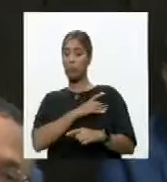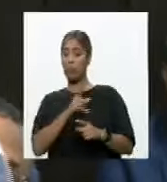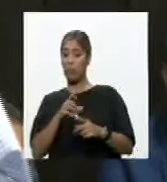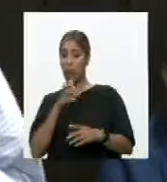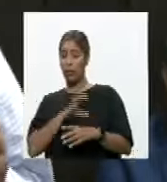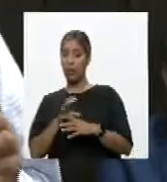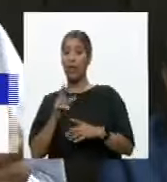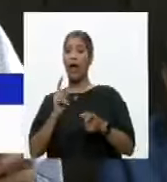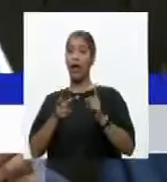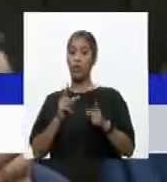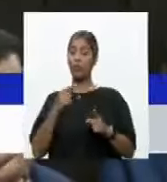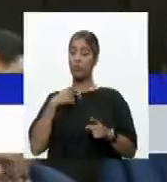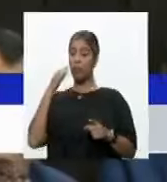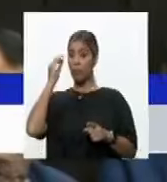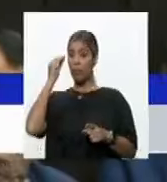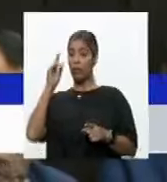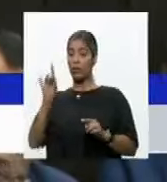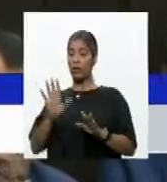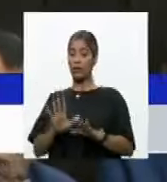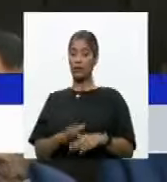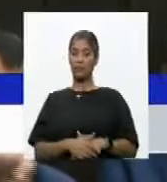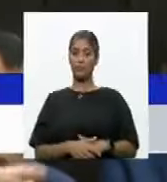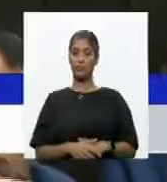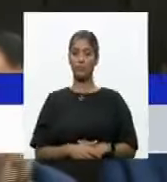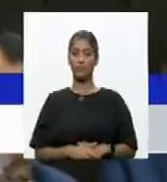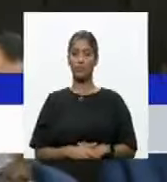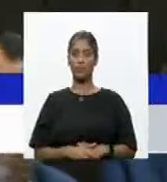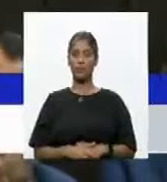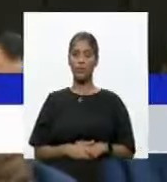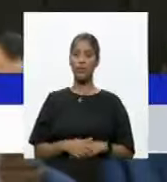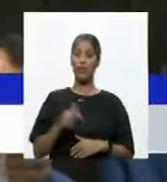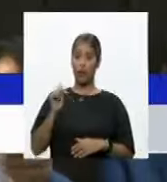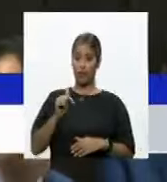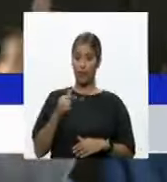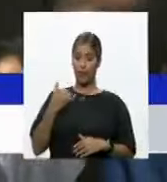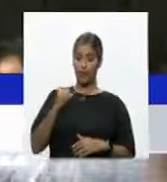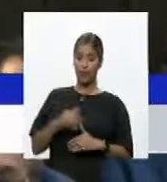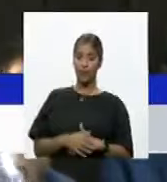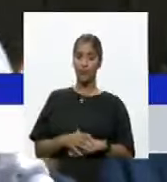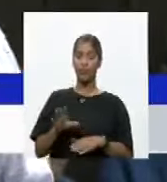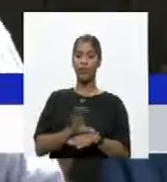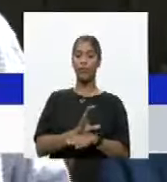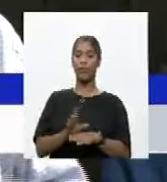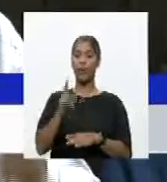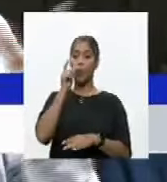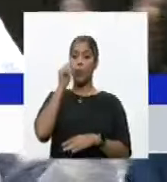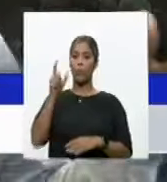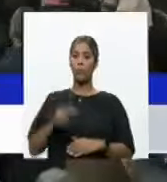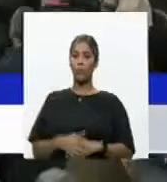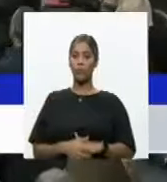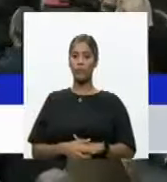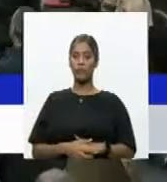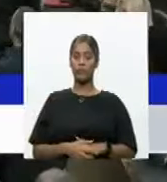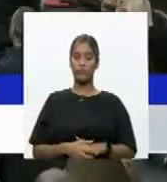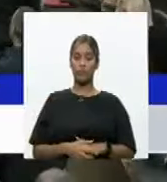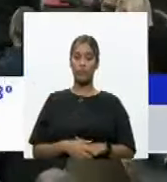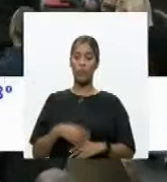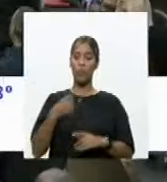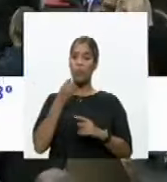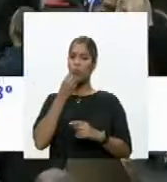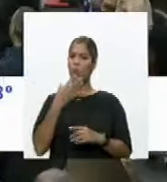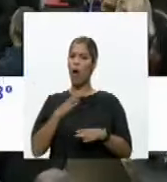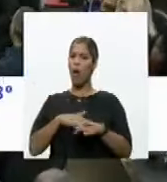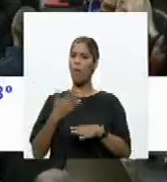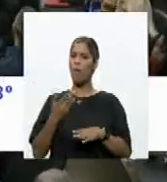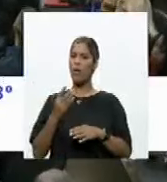Ali. Hay algunos que suponen eso. Más de uno de los que están aquí cantaban a Ali. Pero bueno, ¿por